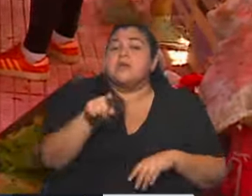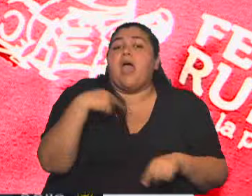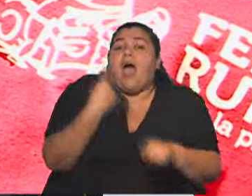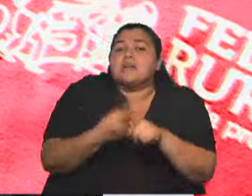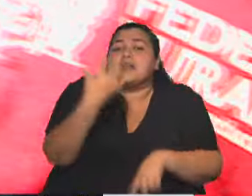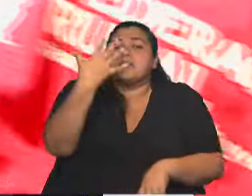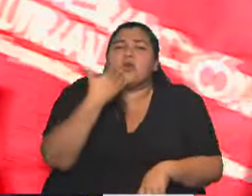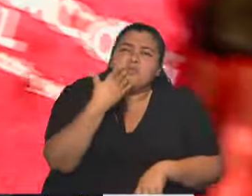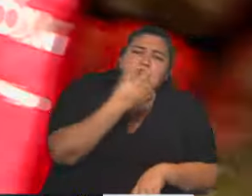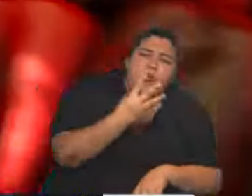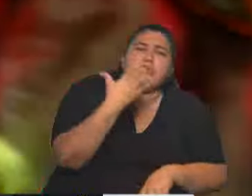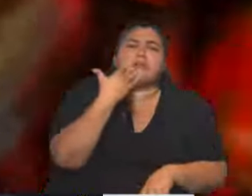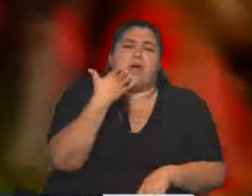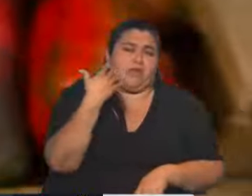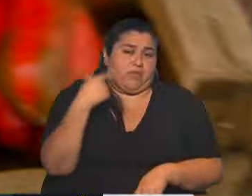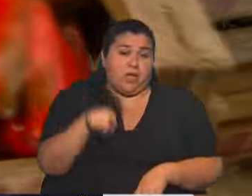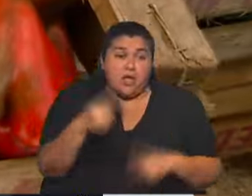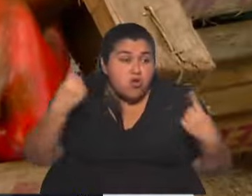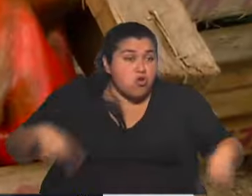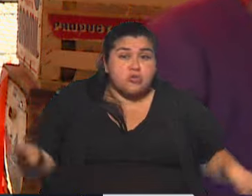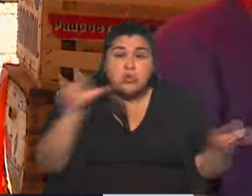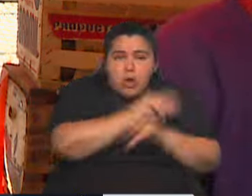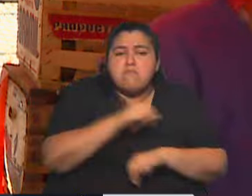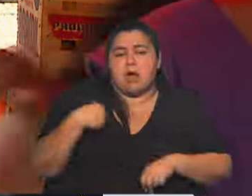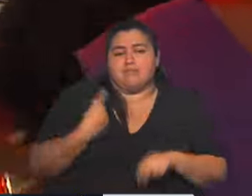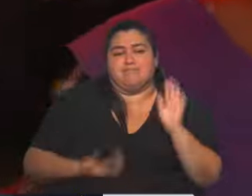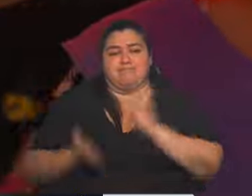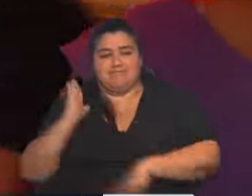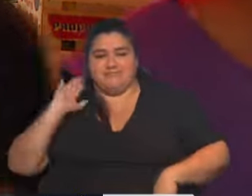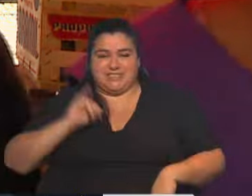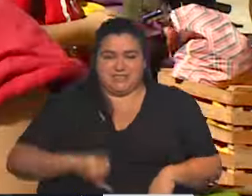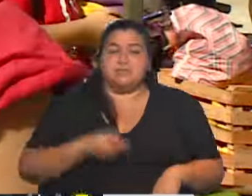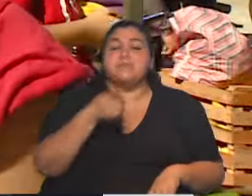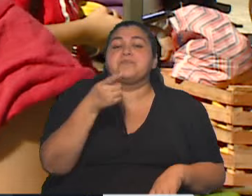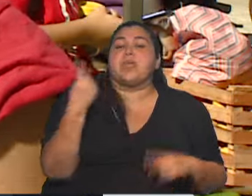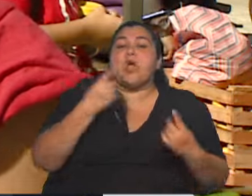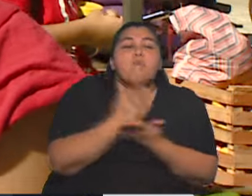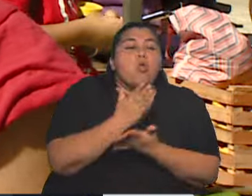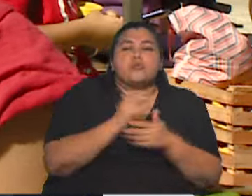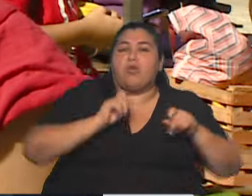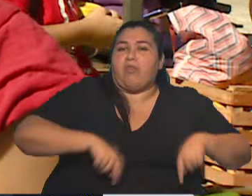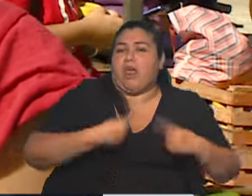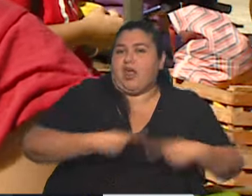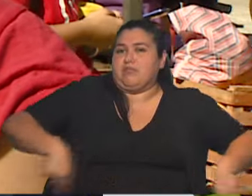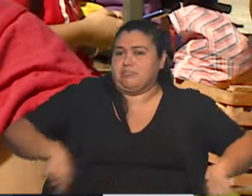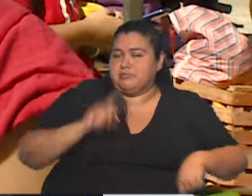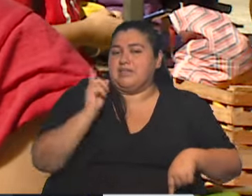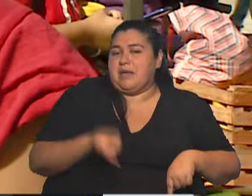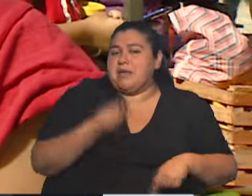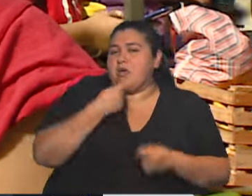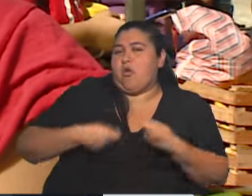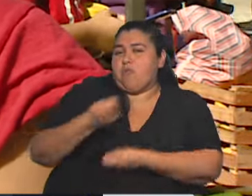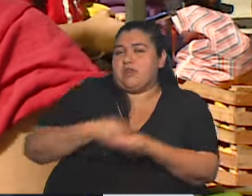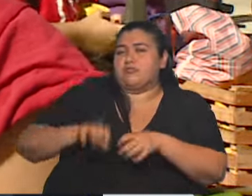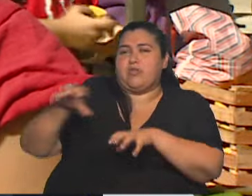5, a las 4, 5 de la tarde, hasta que se acabe la mercadería, digamos. Hay diferentes producciones locales, porque también trabajamos con ese comercio de